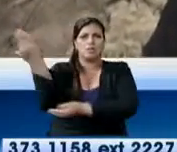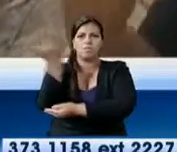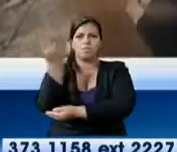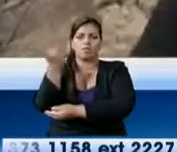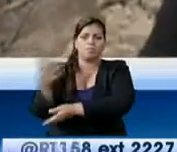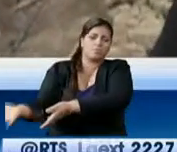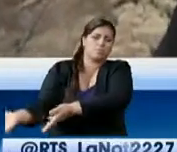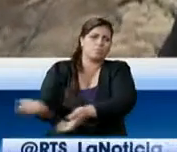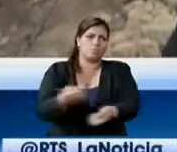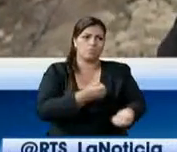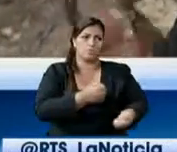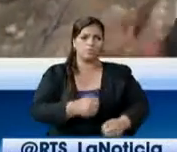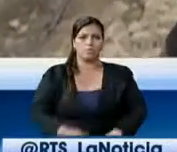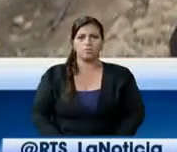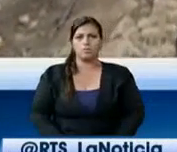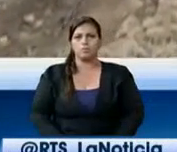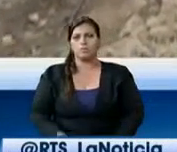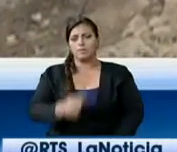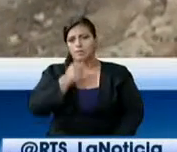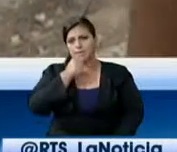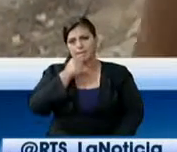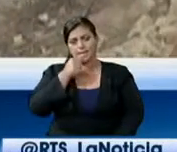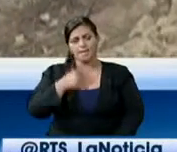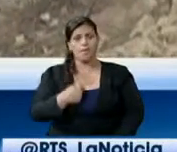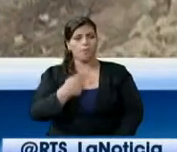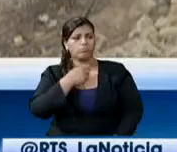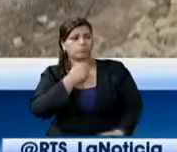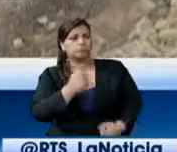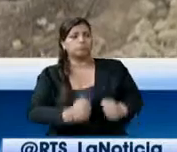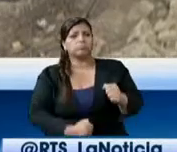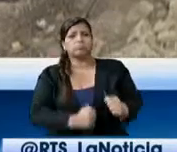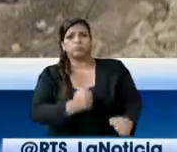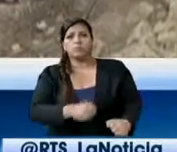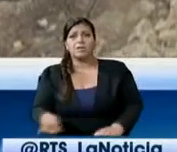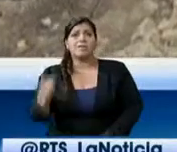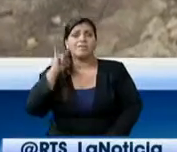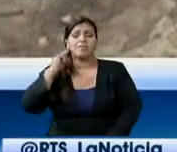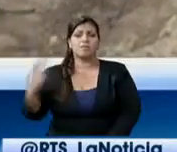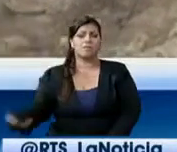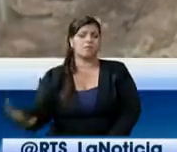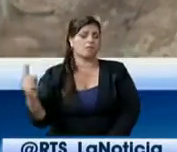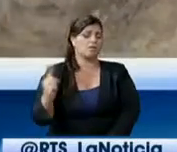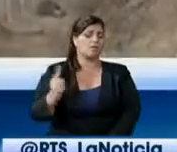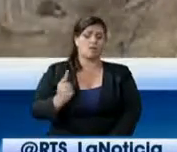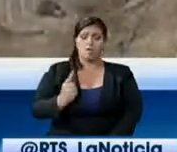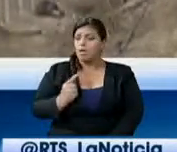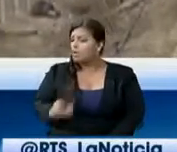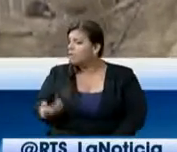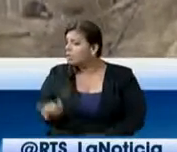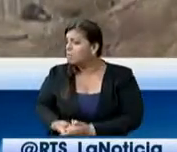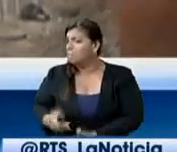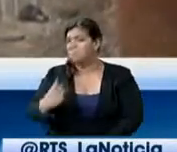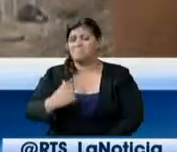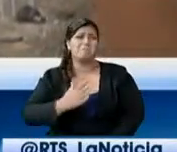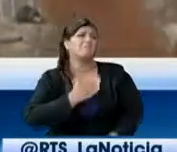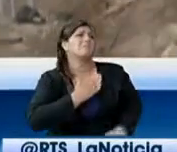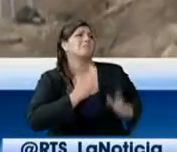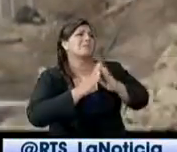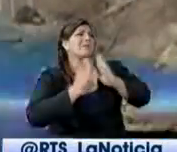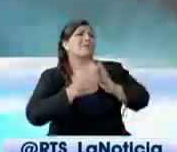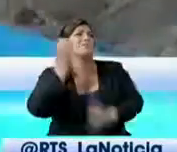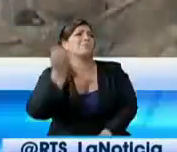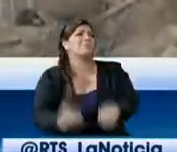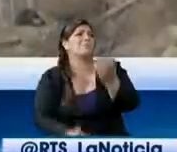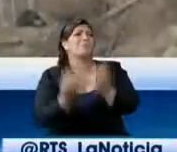me corre diciendo que se está prendiendo mi casa, bajando, no sé, ni creo que ni 10 minutos, no hermana. Nada, solo que quedaron enchufados